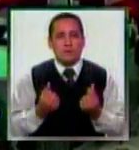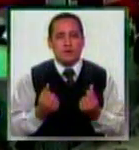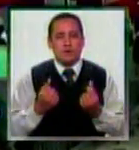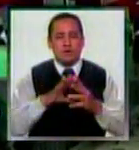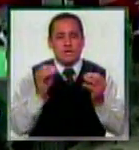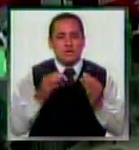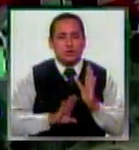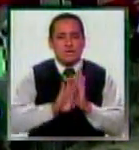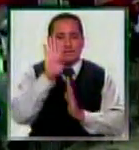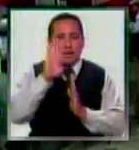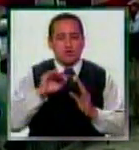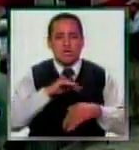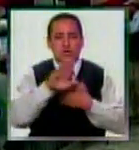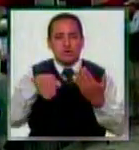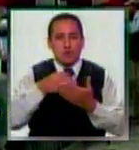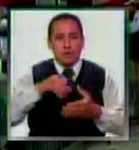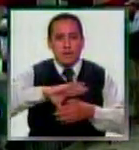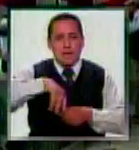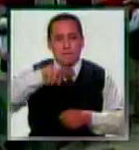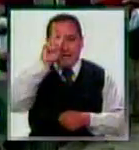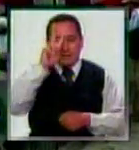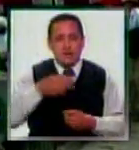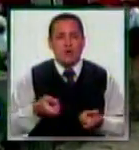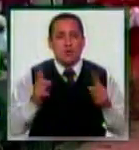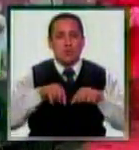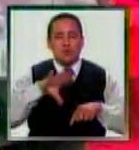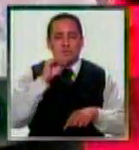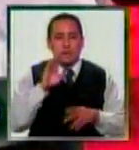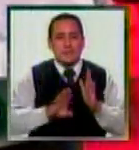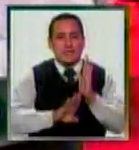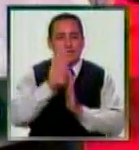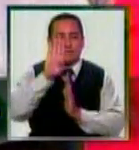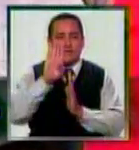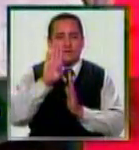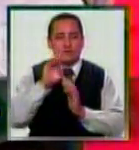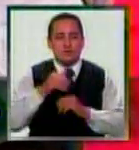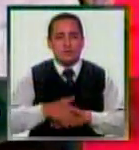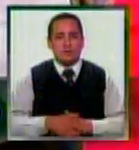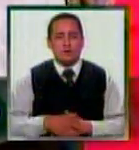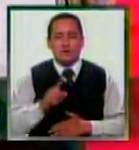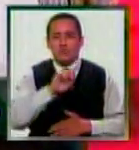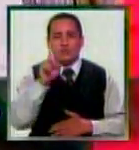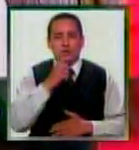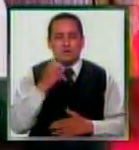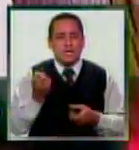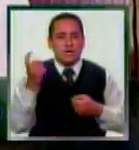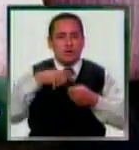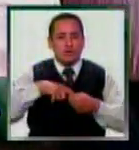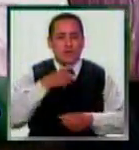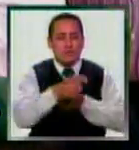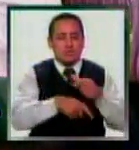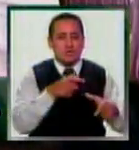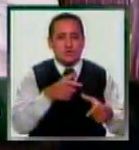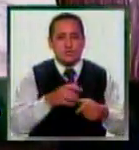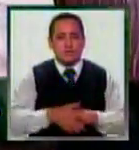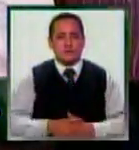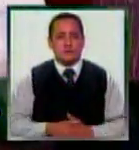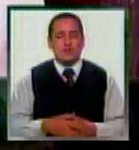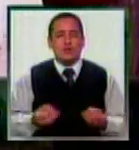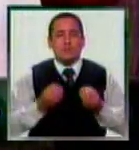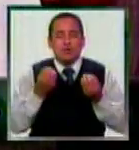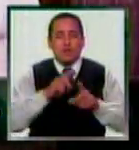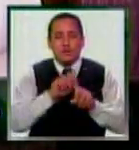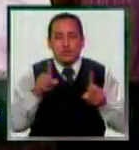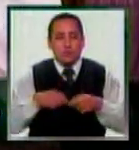y de desarrollo de nuestra patria. Cuando se habla de crecimiento, no se incluye a nuestra gente, porque